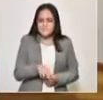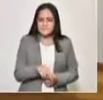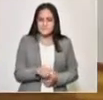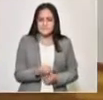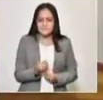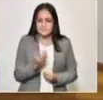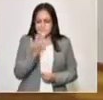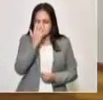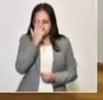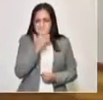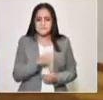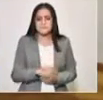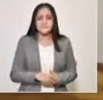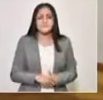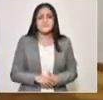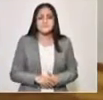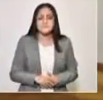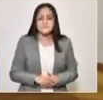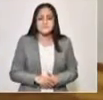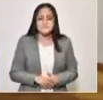vergonzoso.